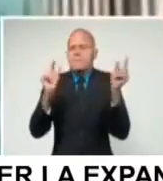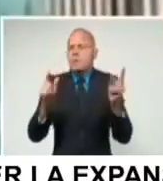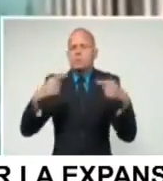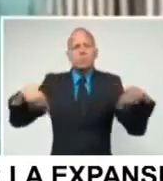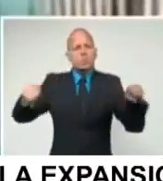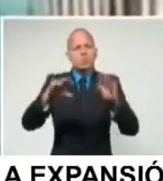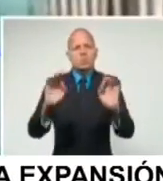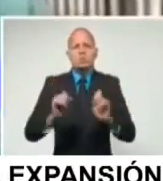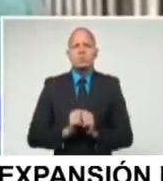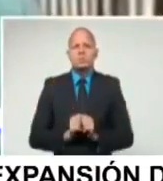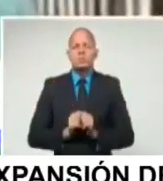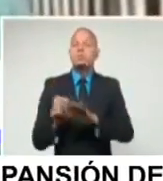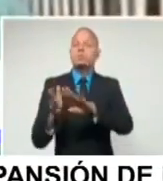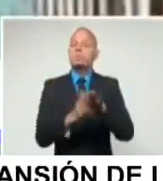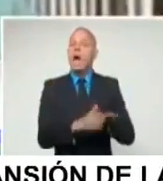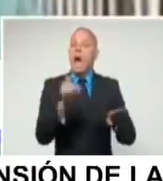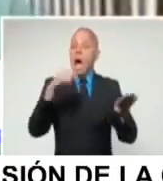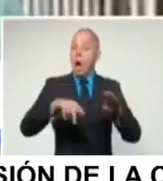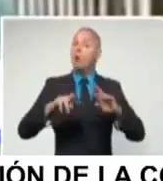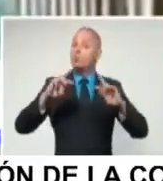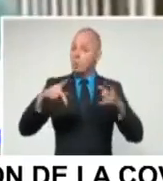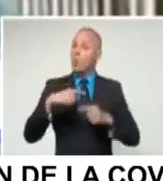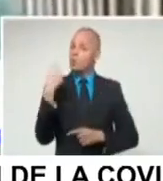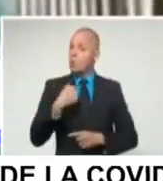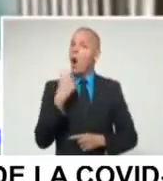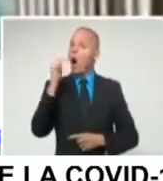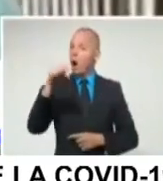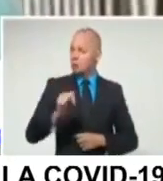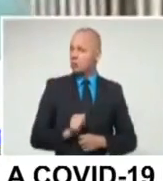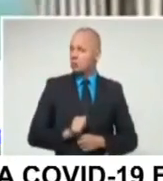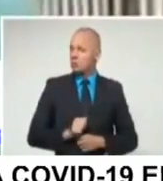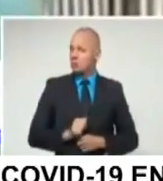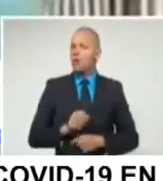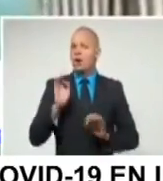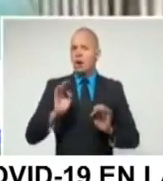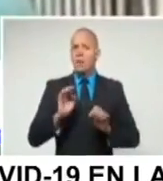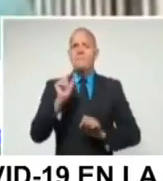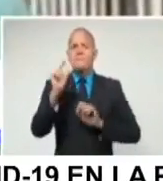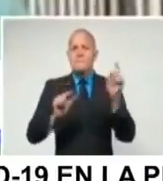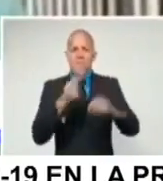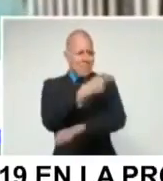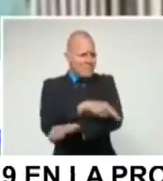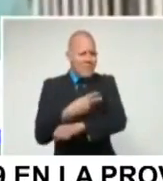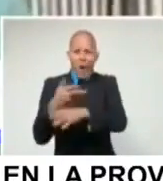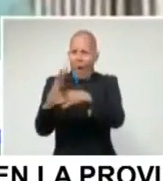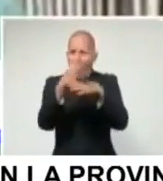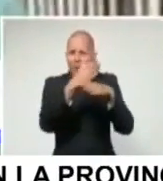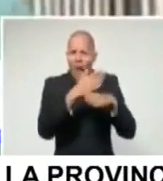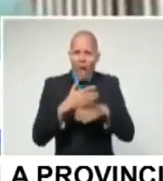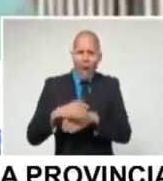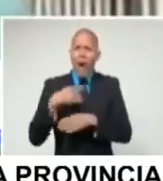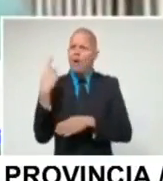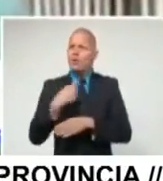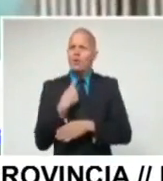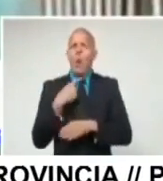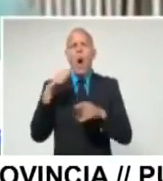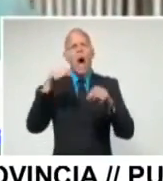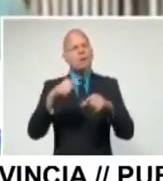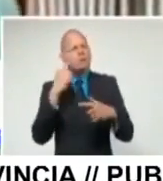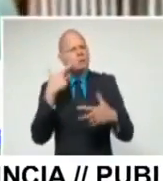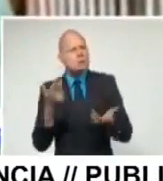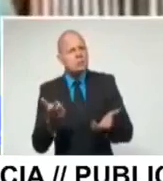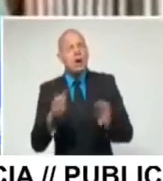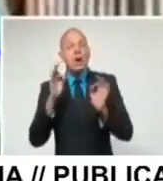Una vez más nuestra voz se une a la voz de toda la humanidad progresista para declarar que